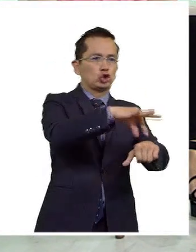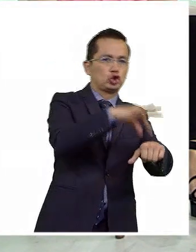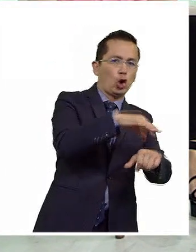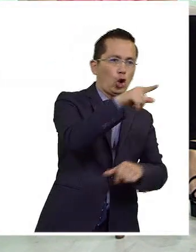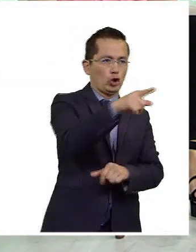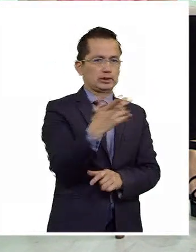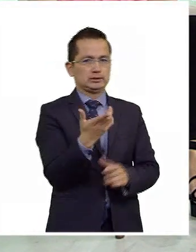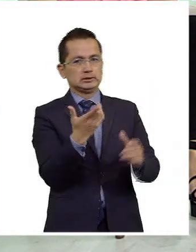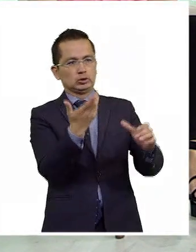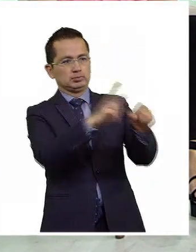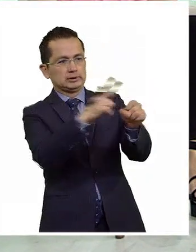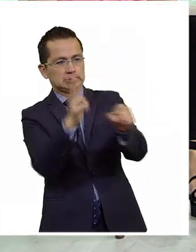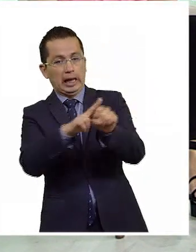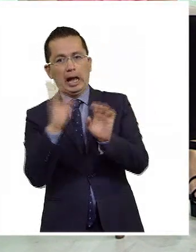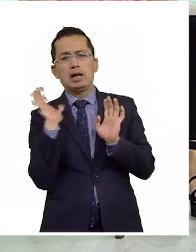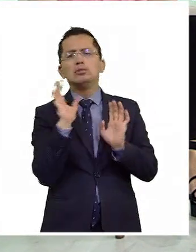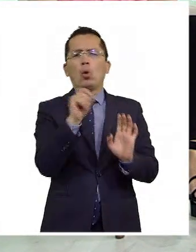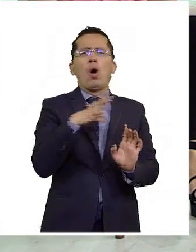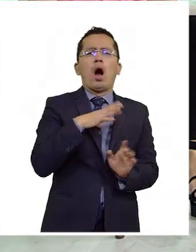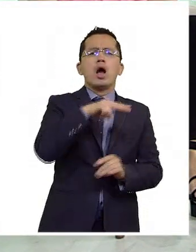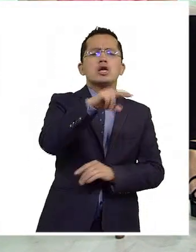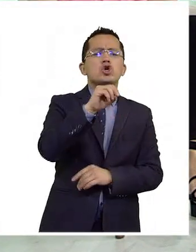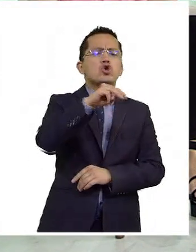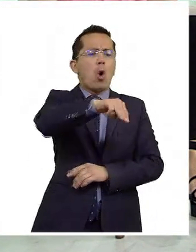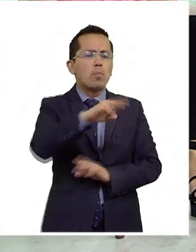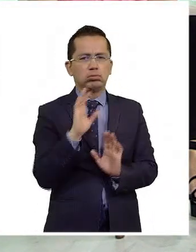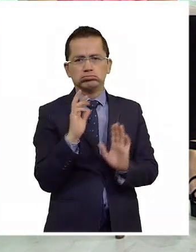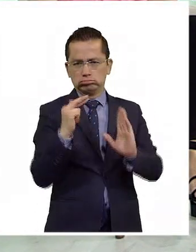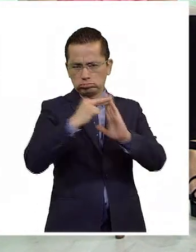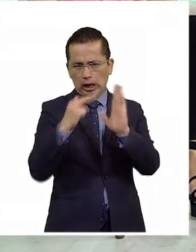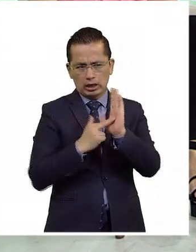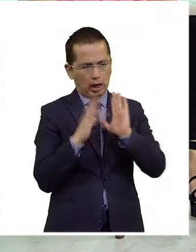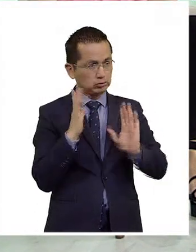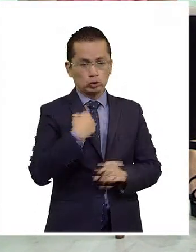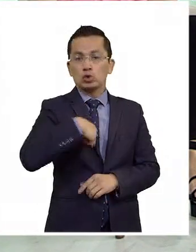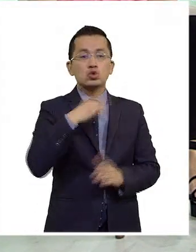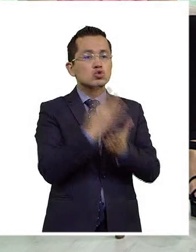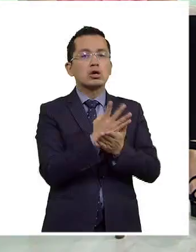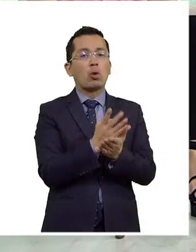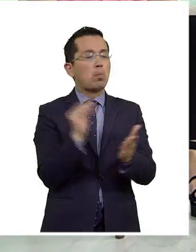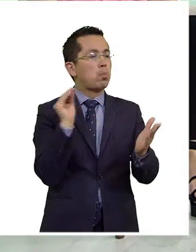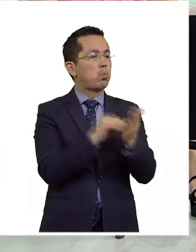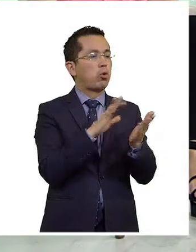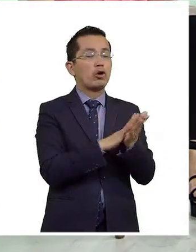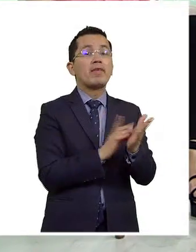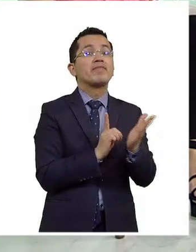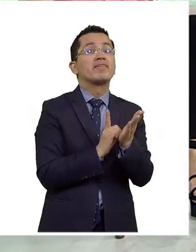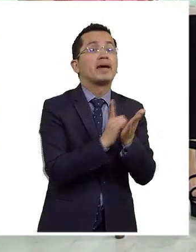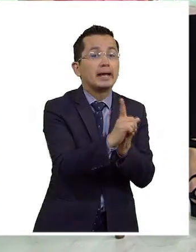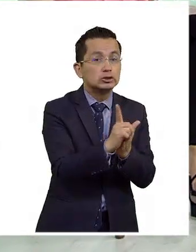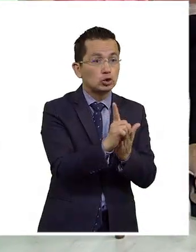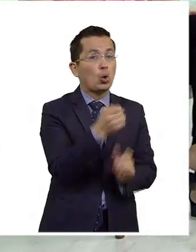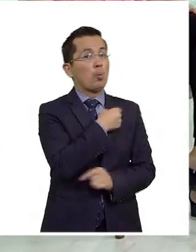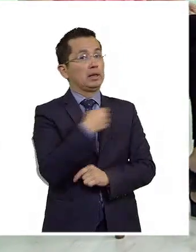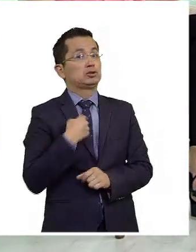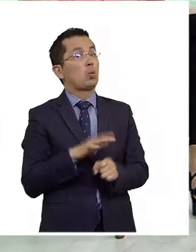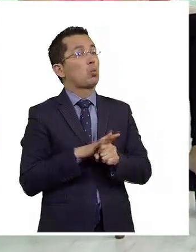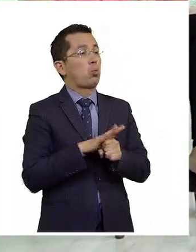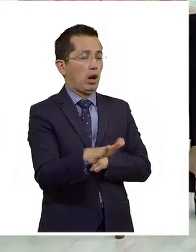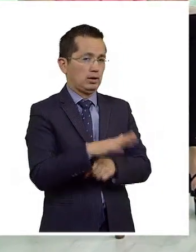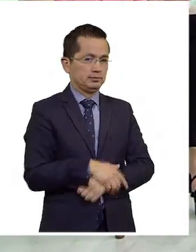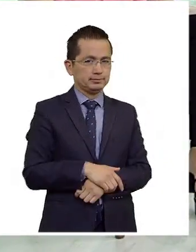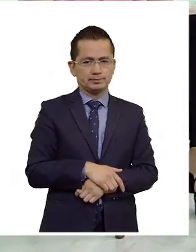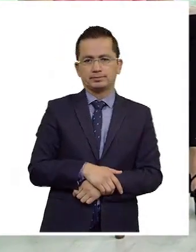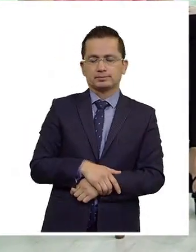Nosotros solamente reconocemos derechos u obligaciones. Y en ese sentido es que estamos hablando de este tema. Por supuesto. Eso que es bien importante y ahora